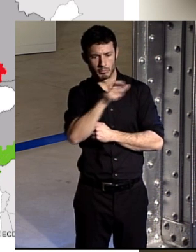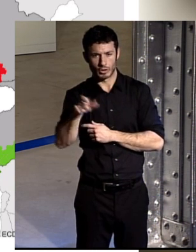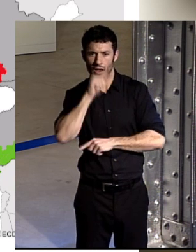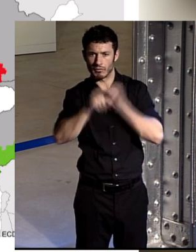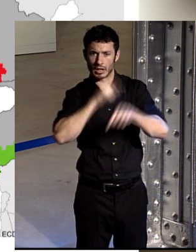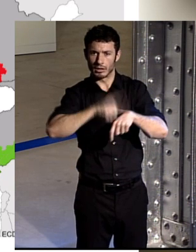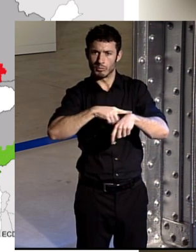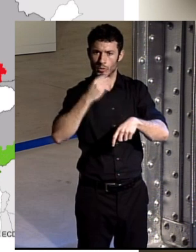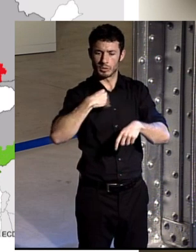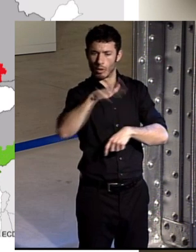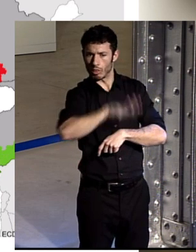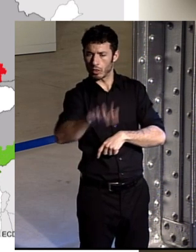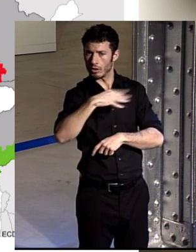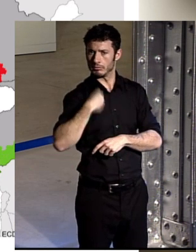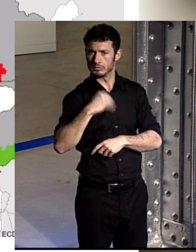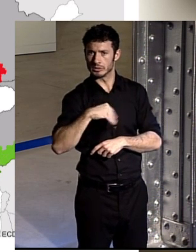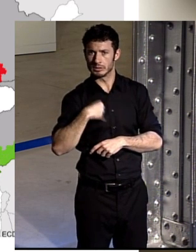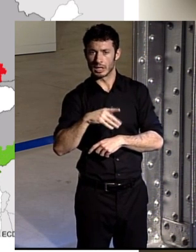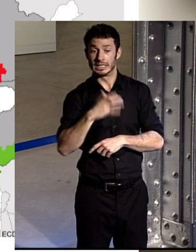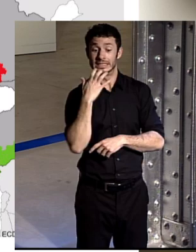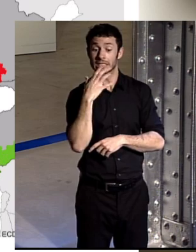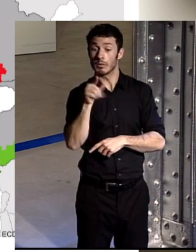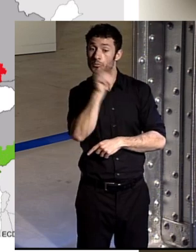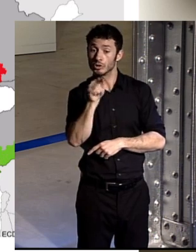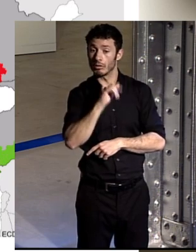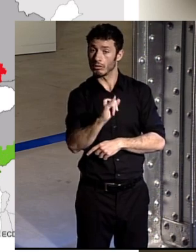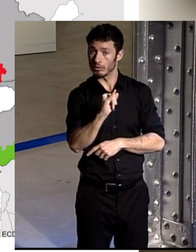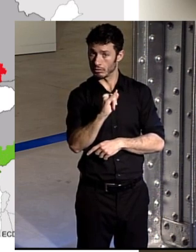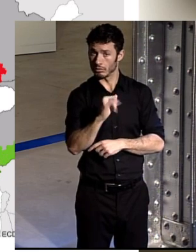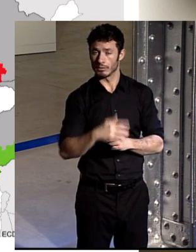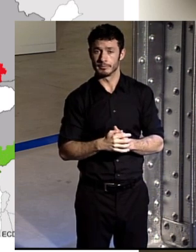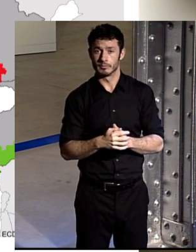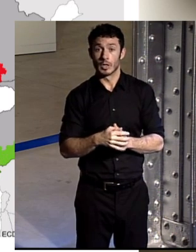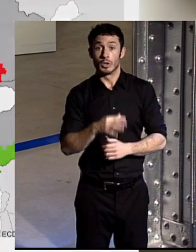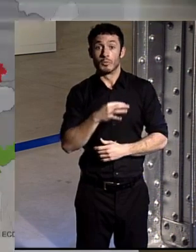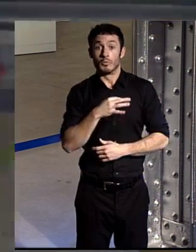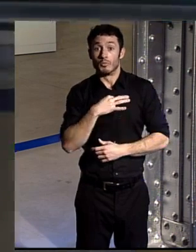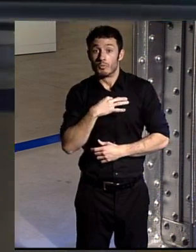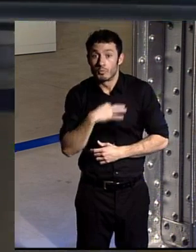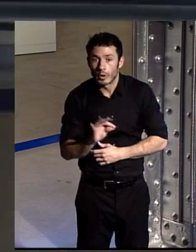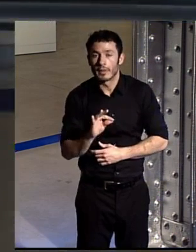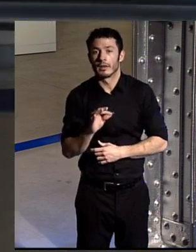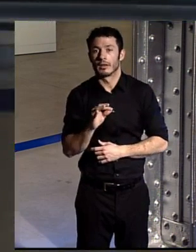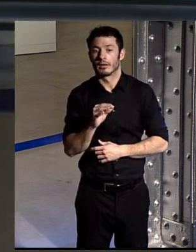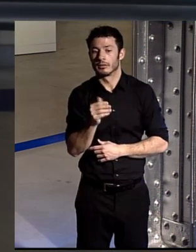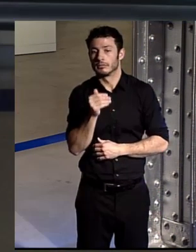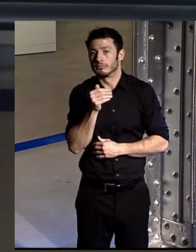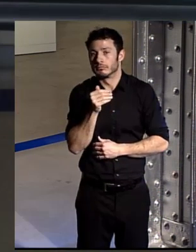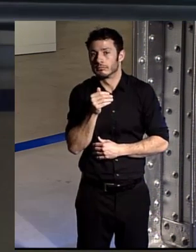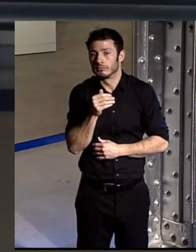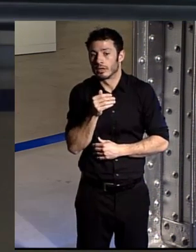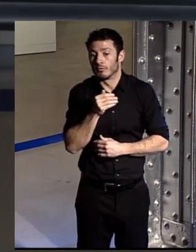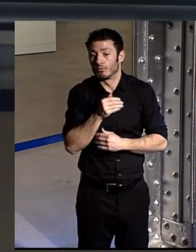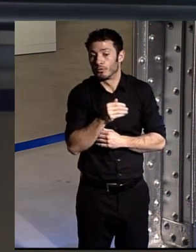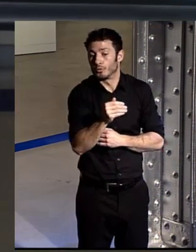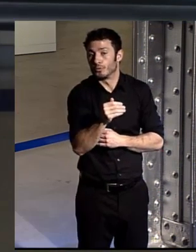mismo tiempo, en la misma zona geográfica donde está el mosquito, que estuviese activo. Y quizá no podemos descartar de que pueda haber